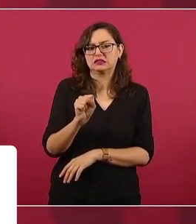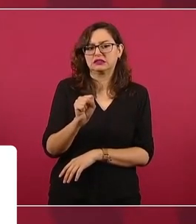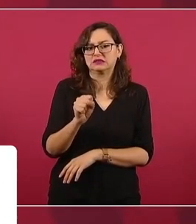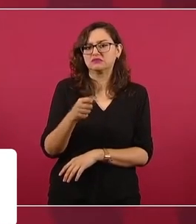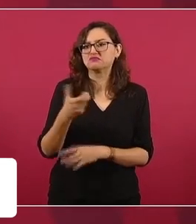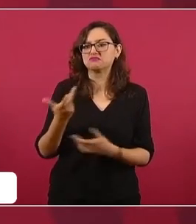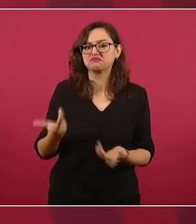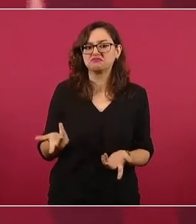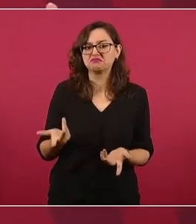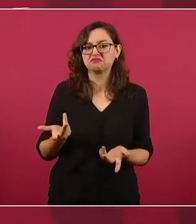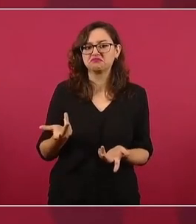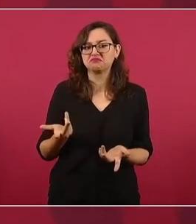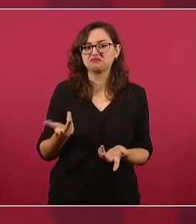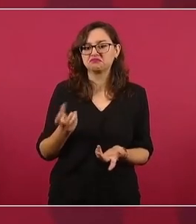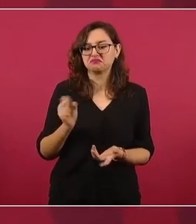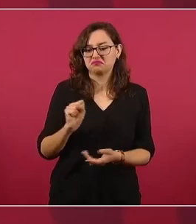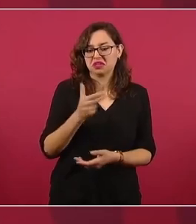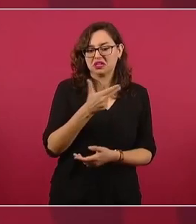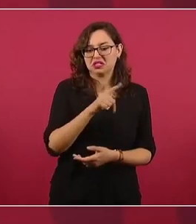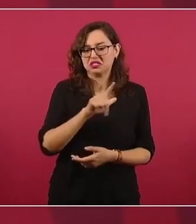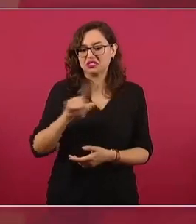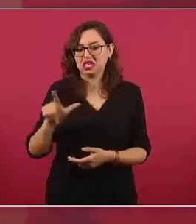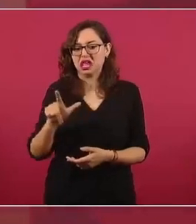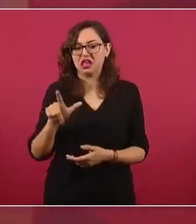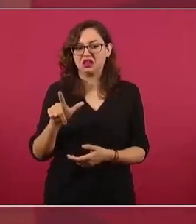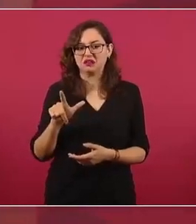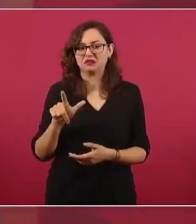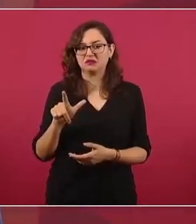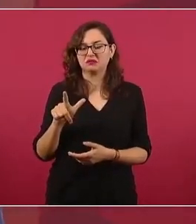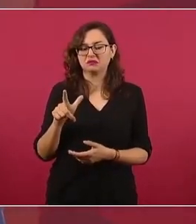se había compartido con Shell